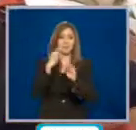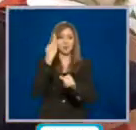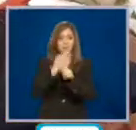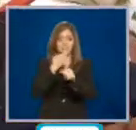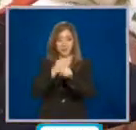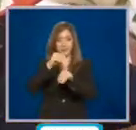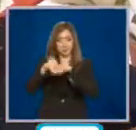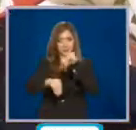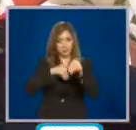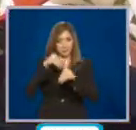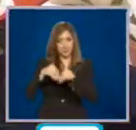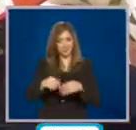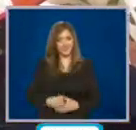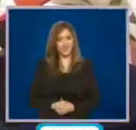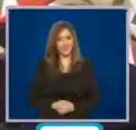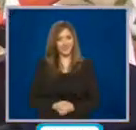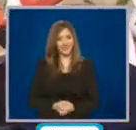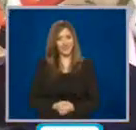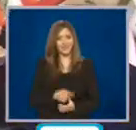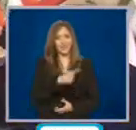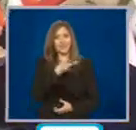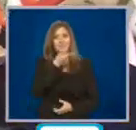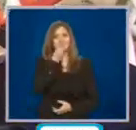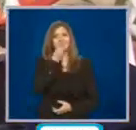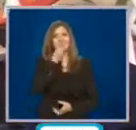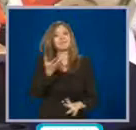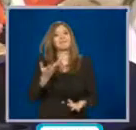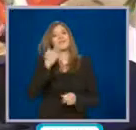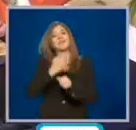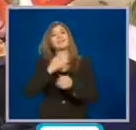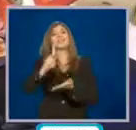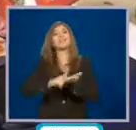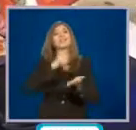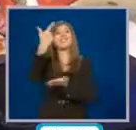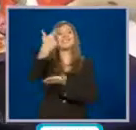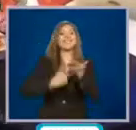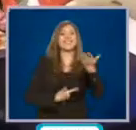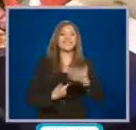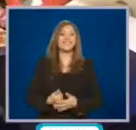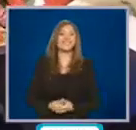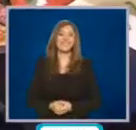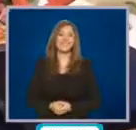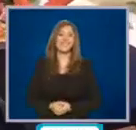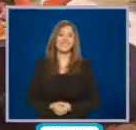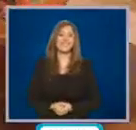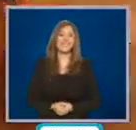montamos. vamos a Sí, montar. ahí Ya está. se quedó sin palabras. ¿Conocemos los ingredientes de Por nuevo? favor, Gaby, ya. Vamos a repasar.